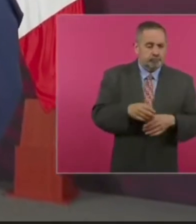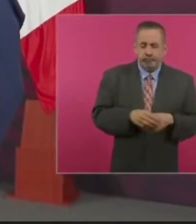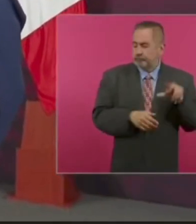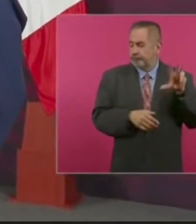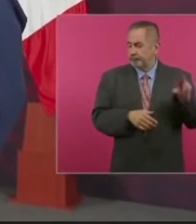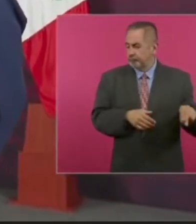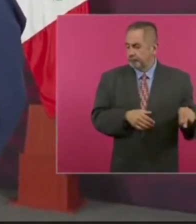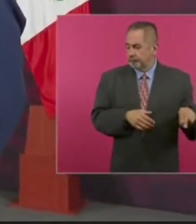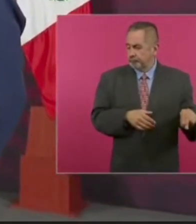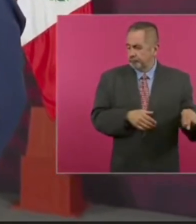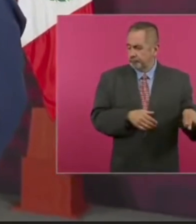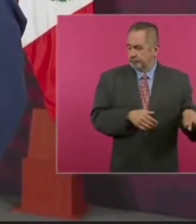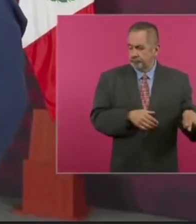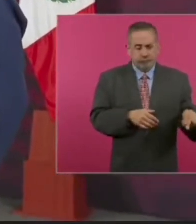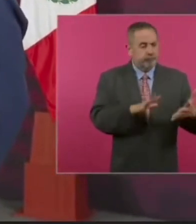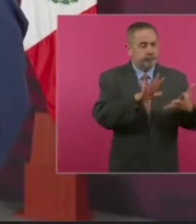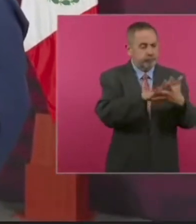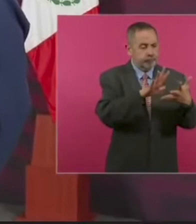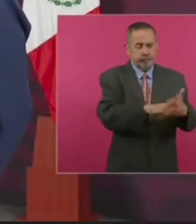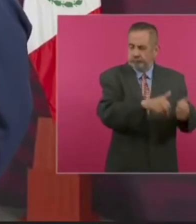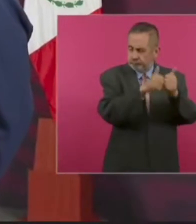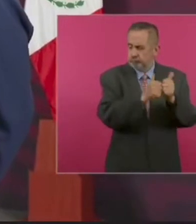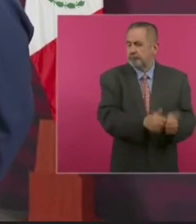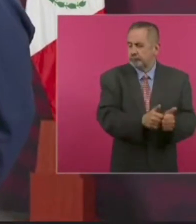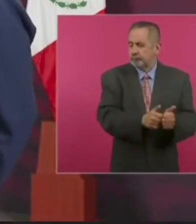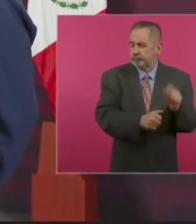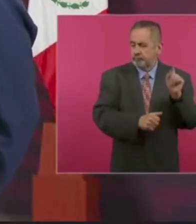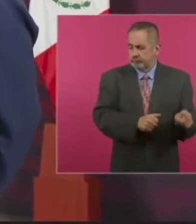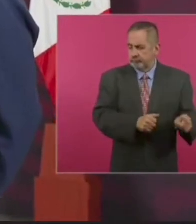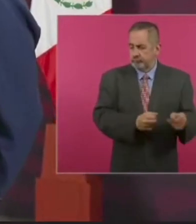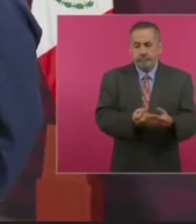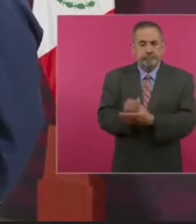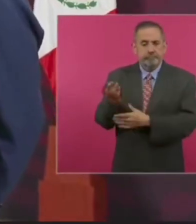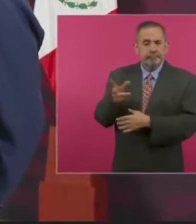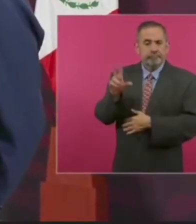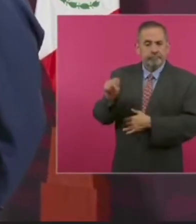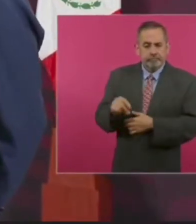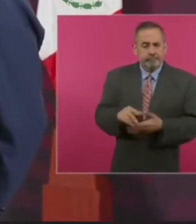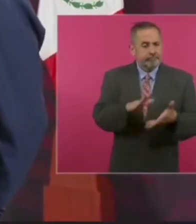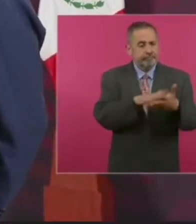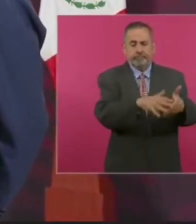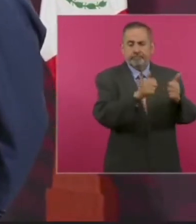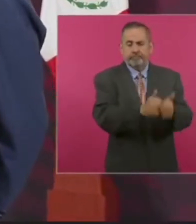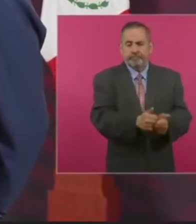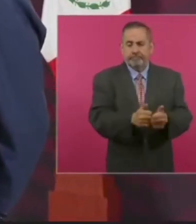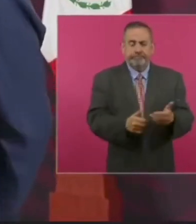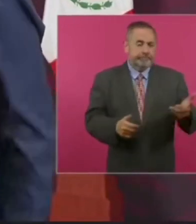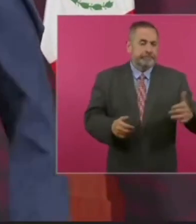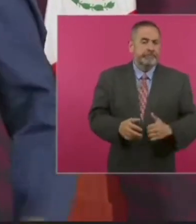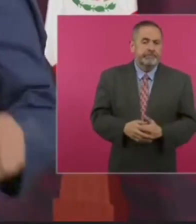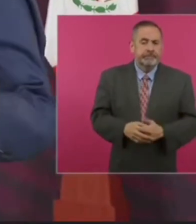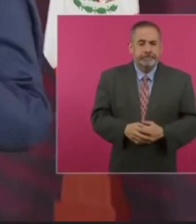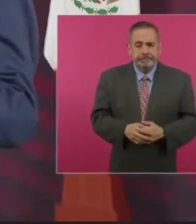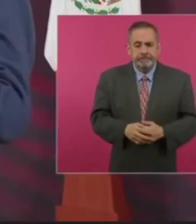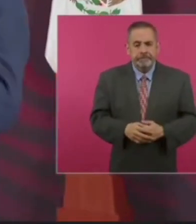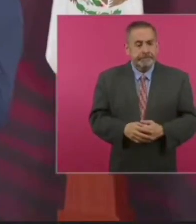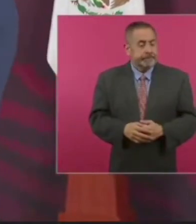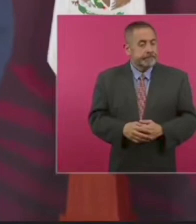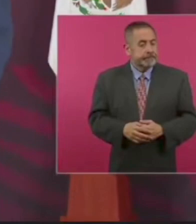la posibilidad de que pueda llevar su